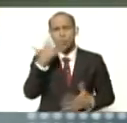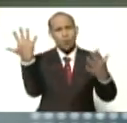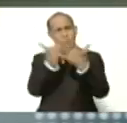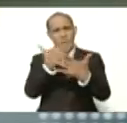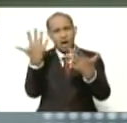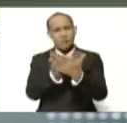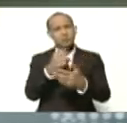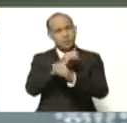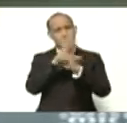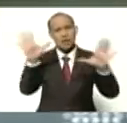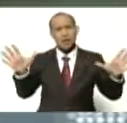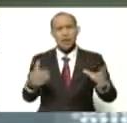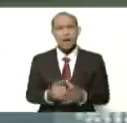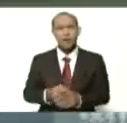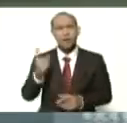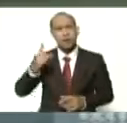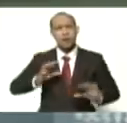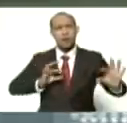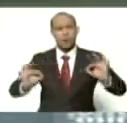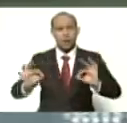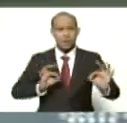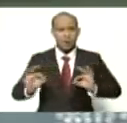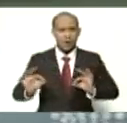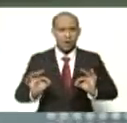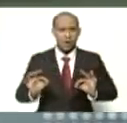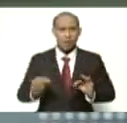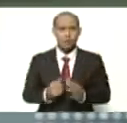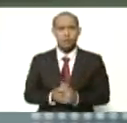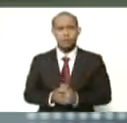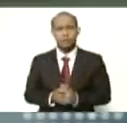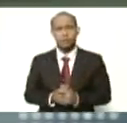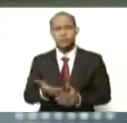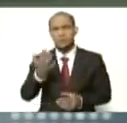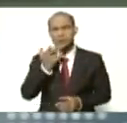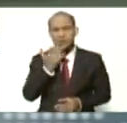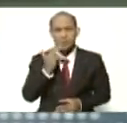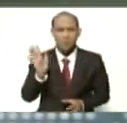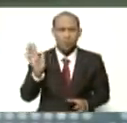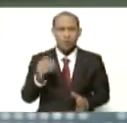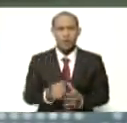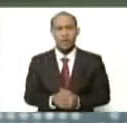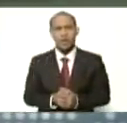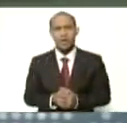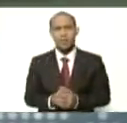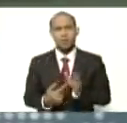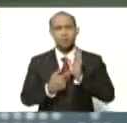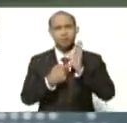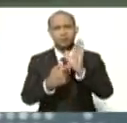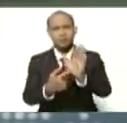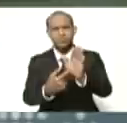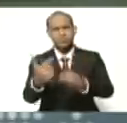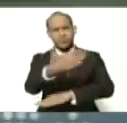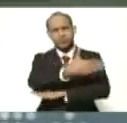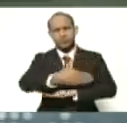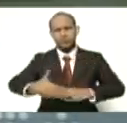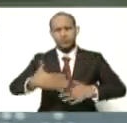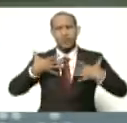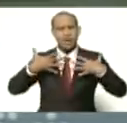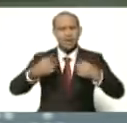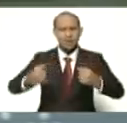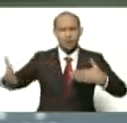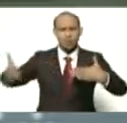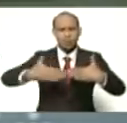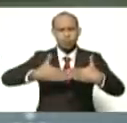clave ahora tenemos que estar preparados y tenemos que por ejemplo la declaratoria de un cerco sanitario y un cerco de salud